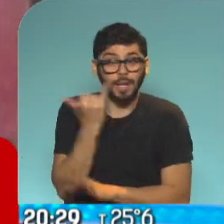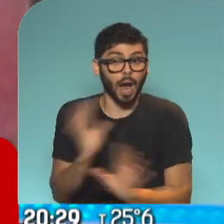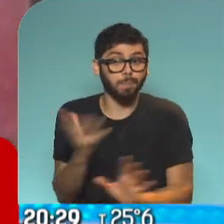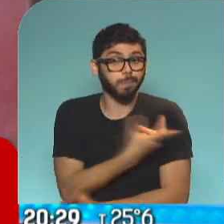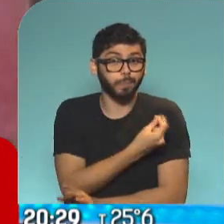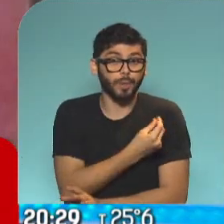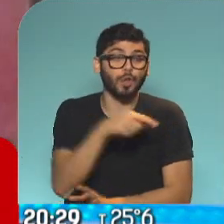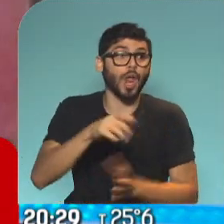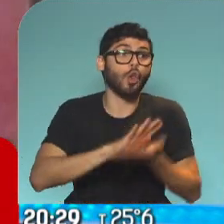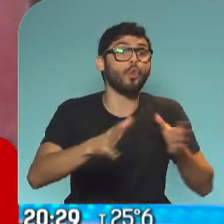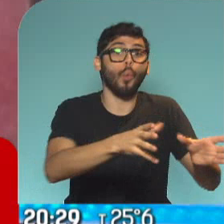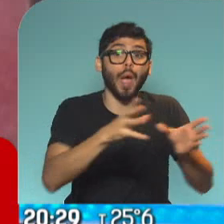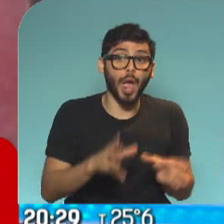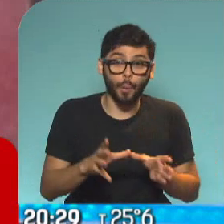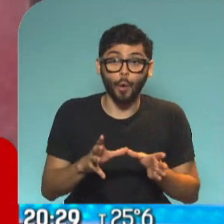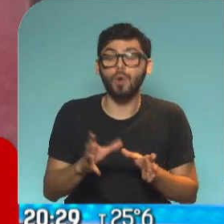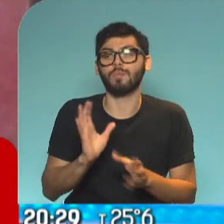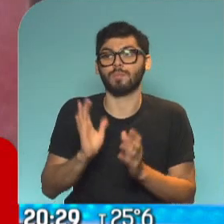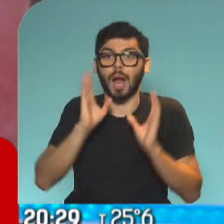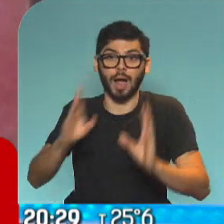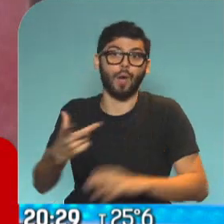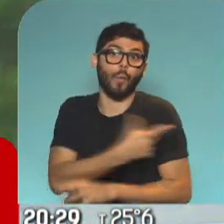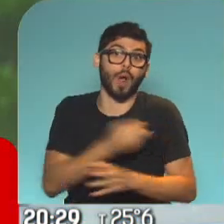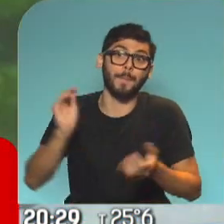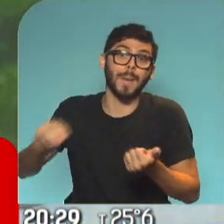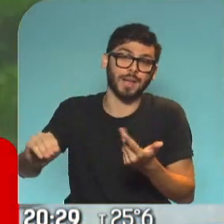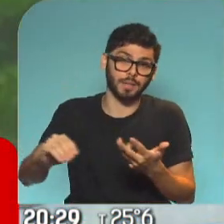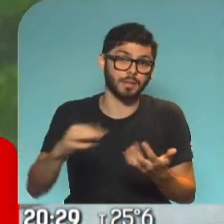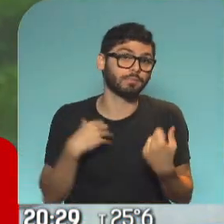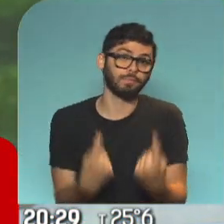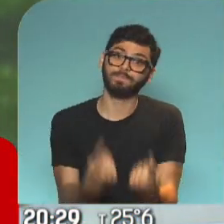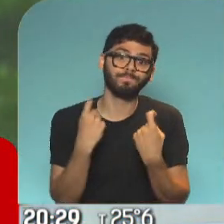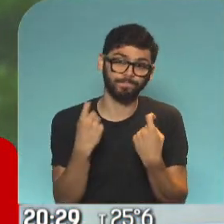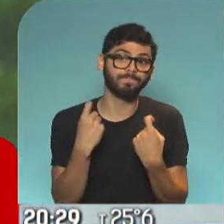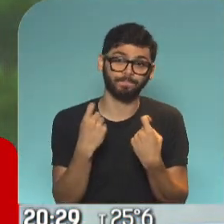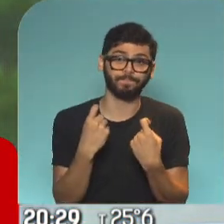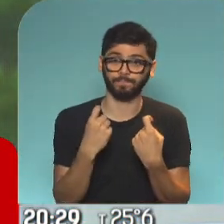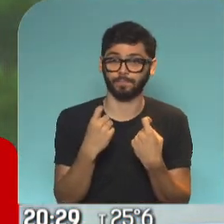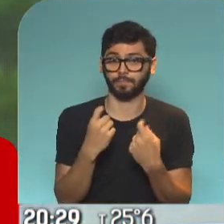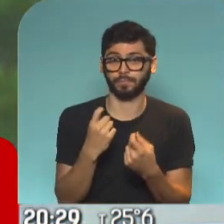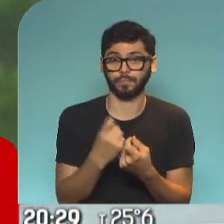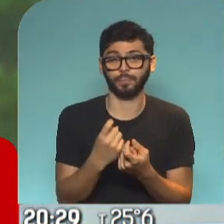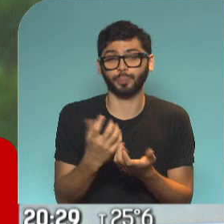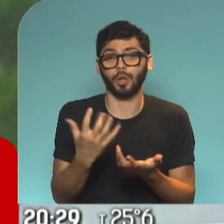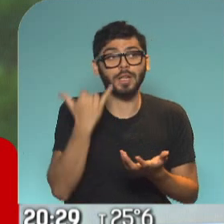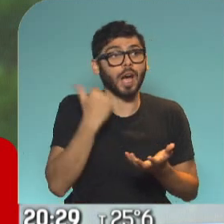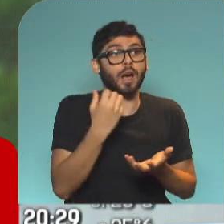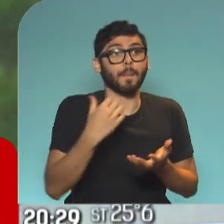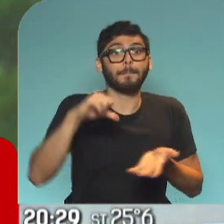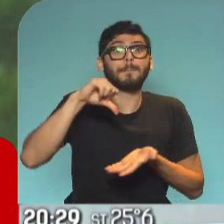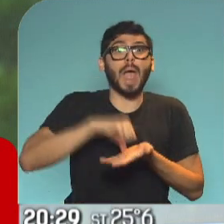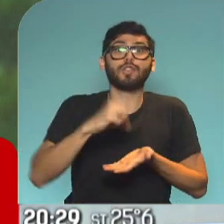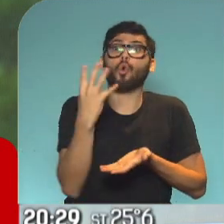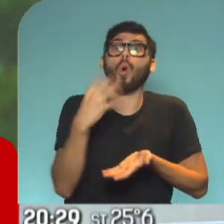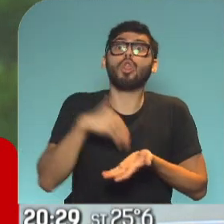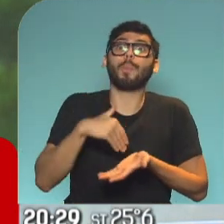lo que vienen es a reforzar precisamente el plan de vacunación. Sí, desde cuanto antes. Hay más de 4 millones de dosis ya que tiene nuestro país.